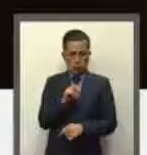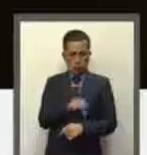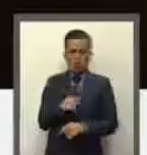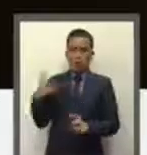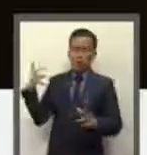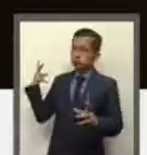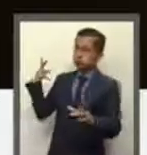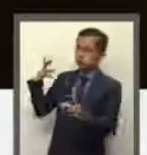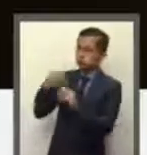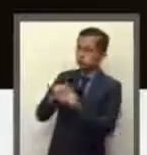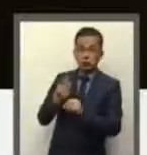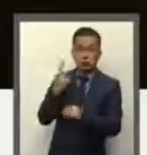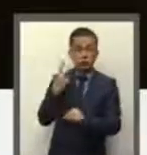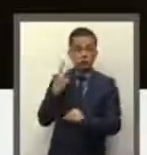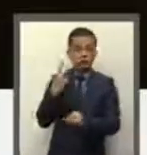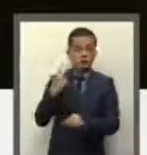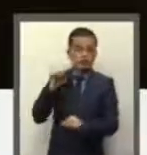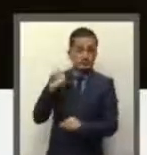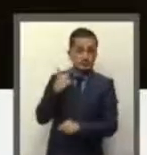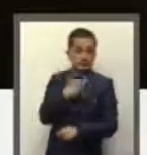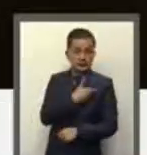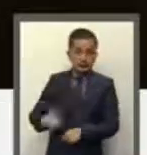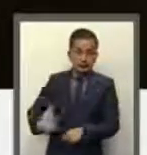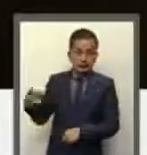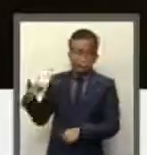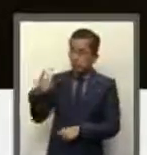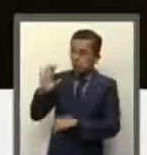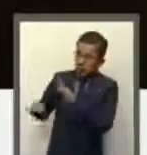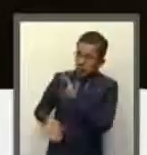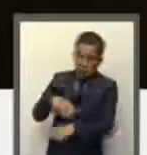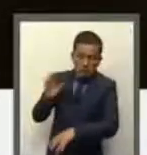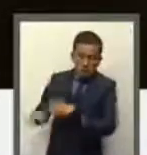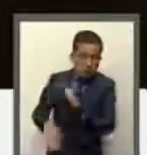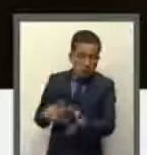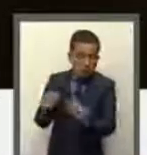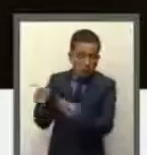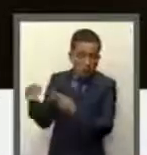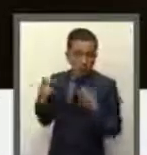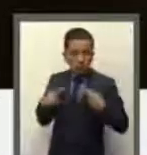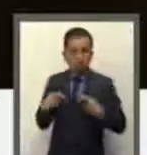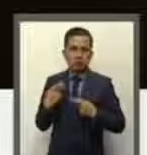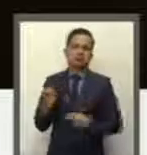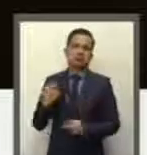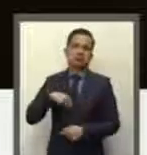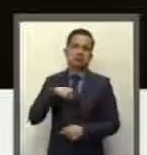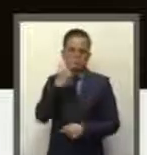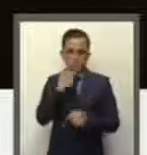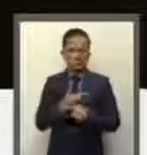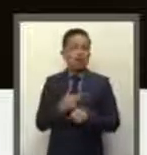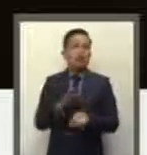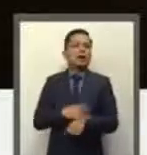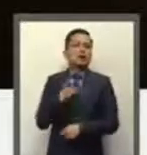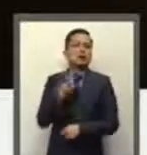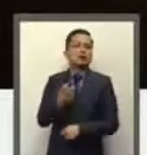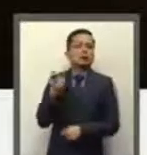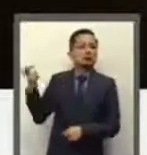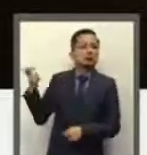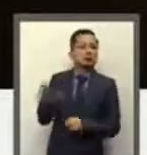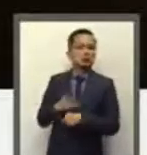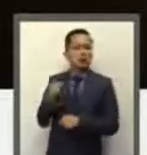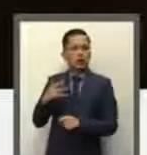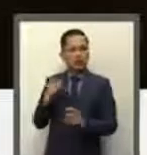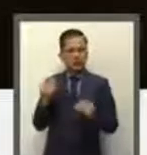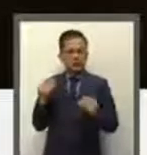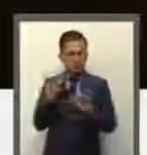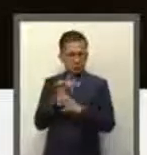sexenios anteriores. La necesidad de una Ley General de Víctimas fue por la cantidad de daños colaterales que se